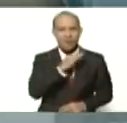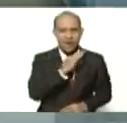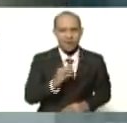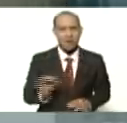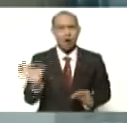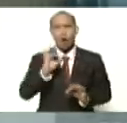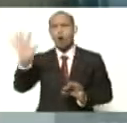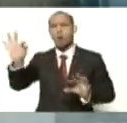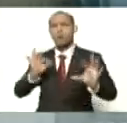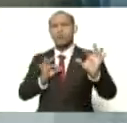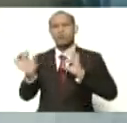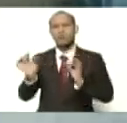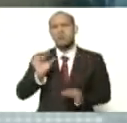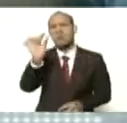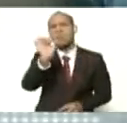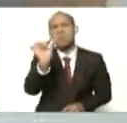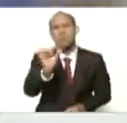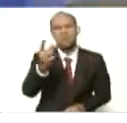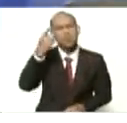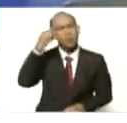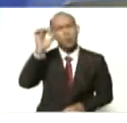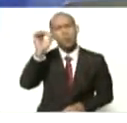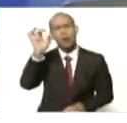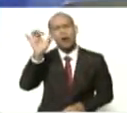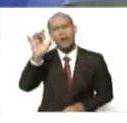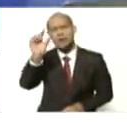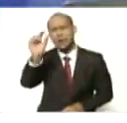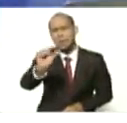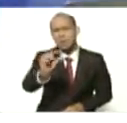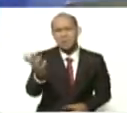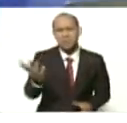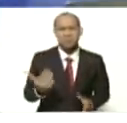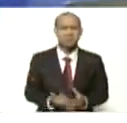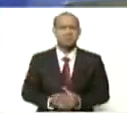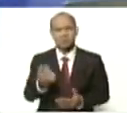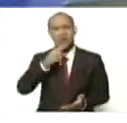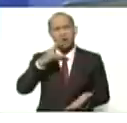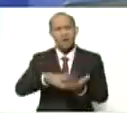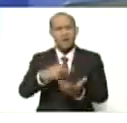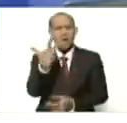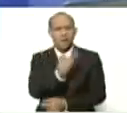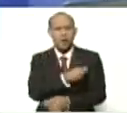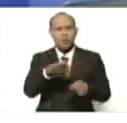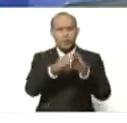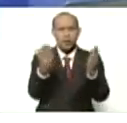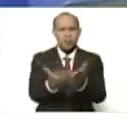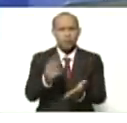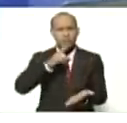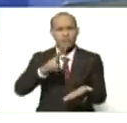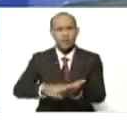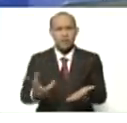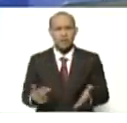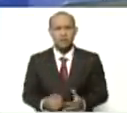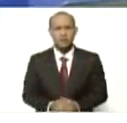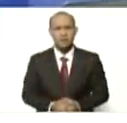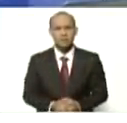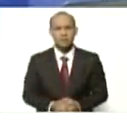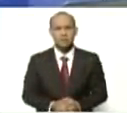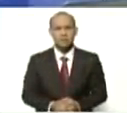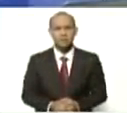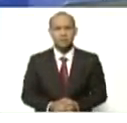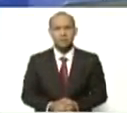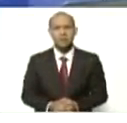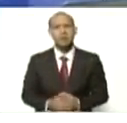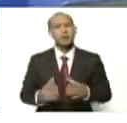llega a dar te llegan pequeños síntomas pequeños sin tónica esa es la verdad de las vacunas en el mundo de